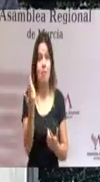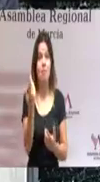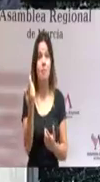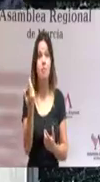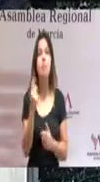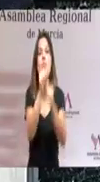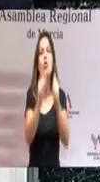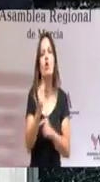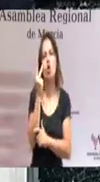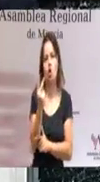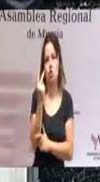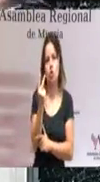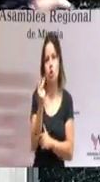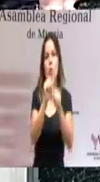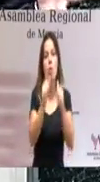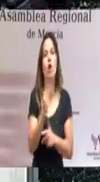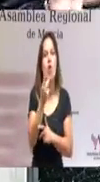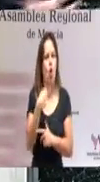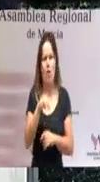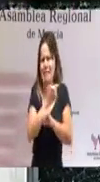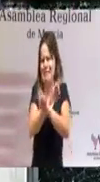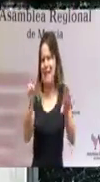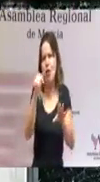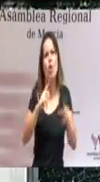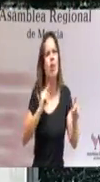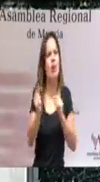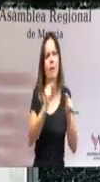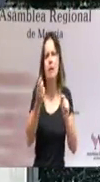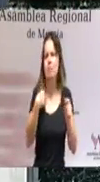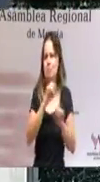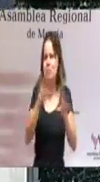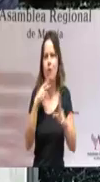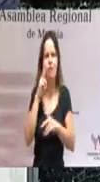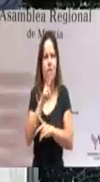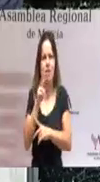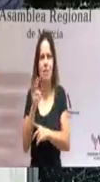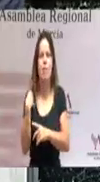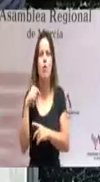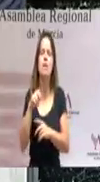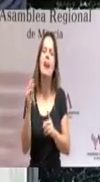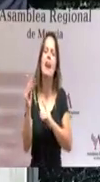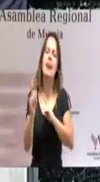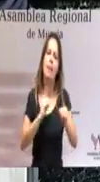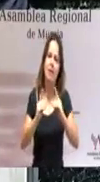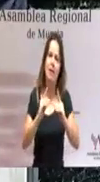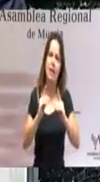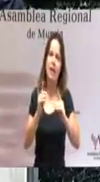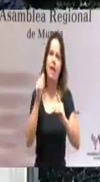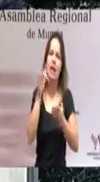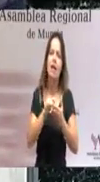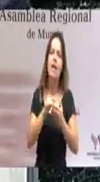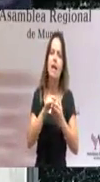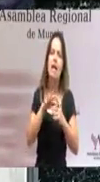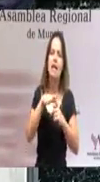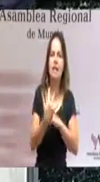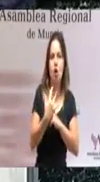hay dos modelos que se han visto hoy con claridad en este debate sobre el Estado de la región, dos modelos de gestión